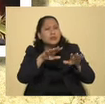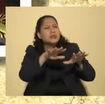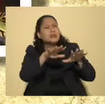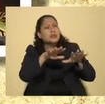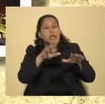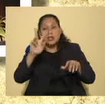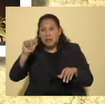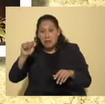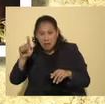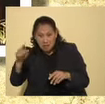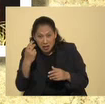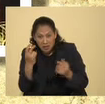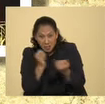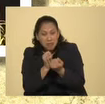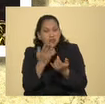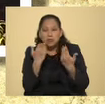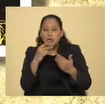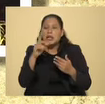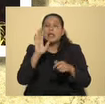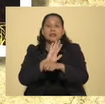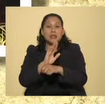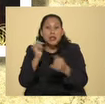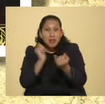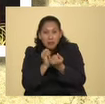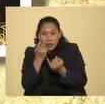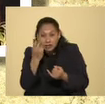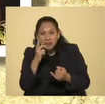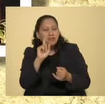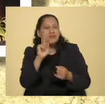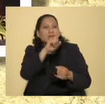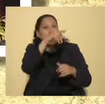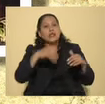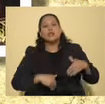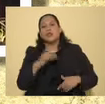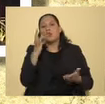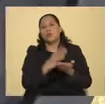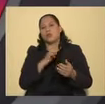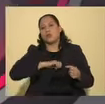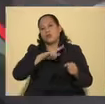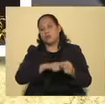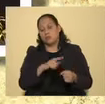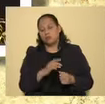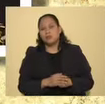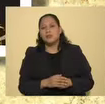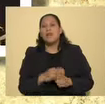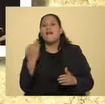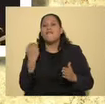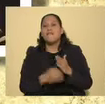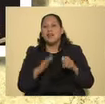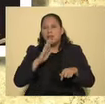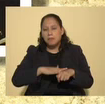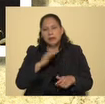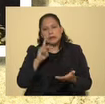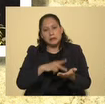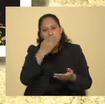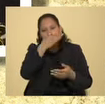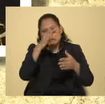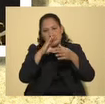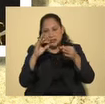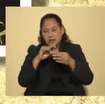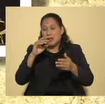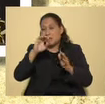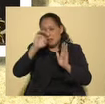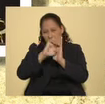la televisión no van a ver algo así, en el cine no van a ver algo así. Lo que tenemos aquí creo que es muy especial. Nos hace falta hacer hincapié, pienso en la Ciudad de